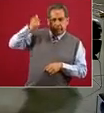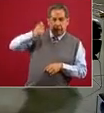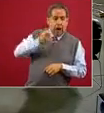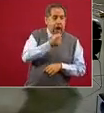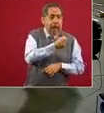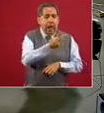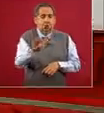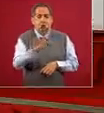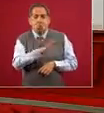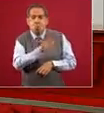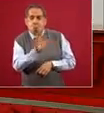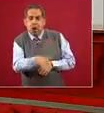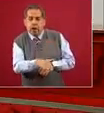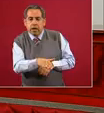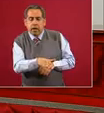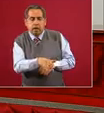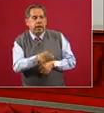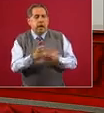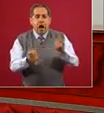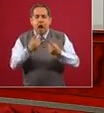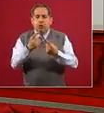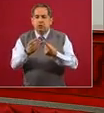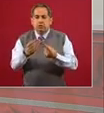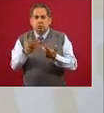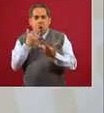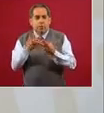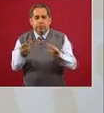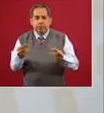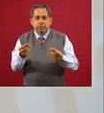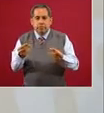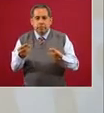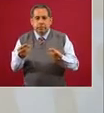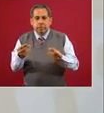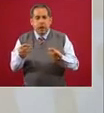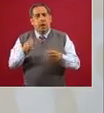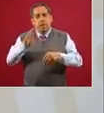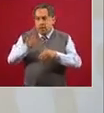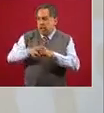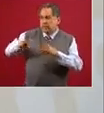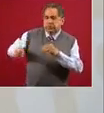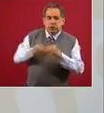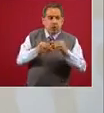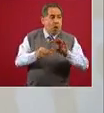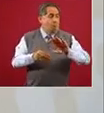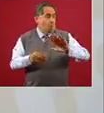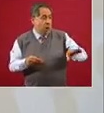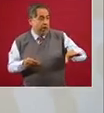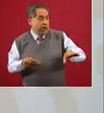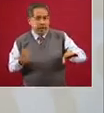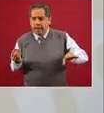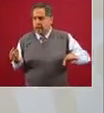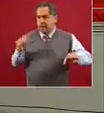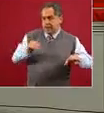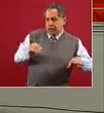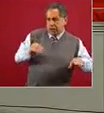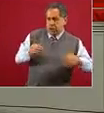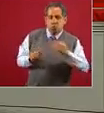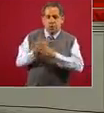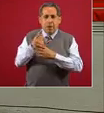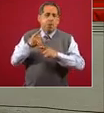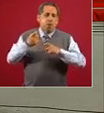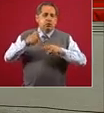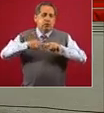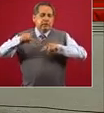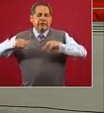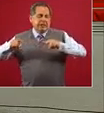fallecen no están todo el año en la pensión, y se incorporan otras nuevas, por eso la cifra es distinta, para explicarlo de esa